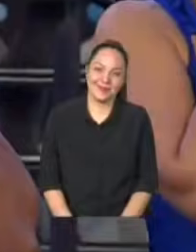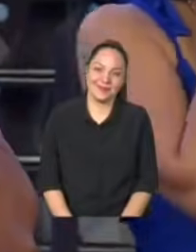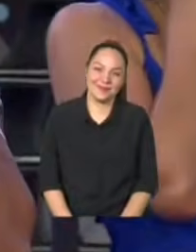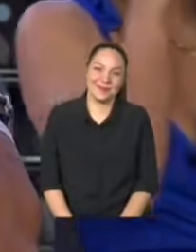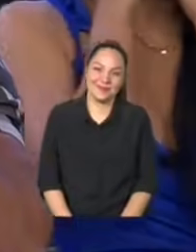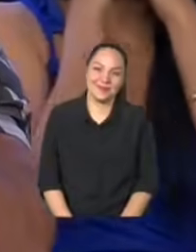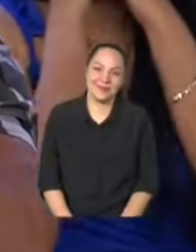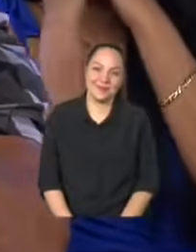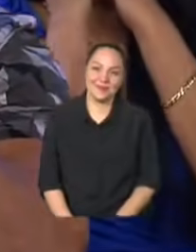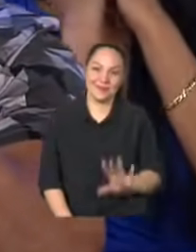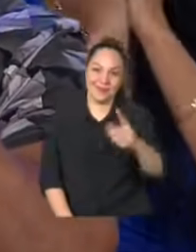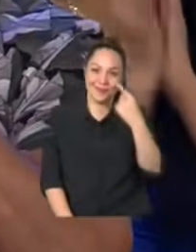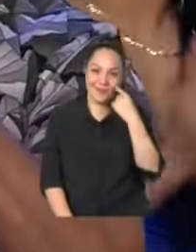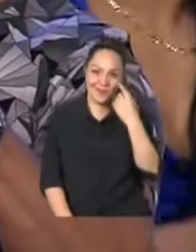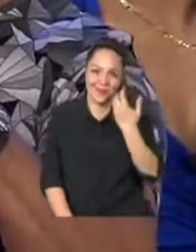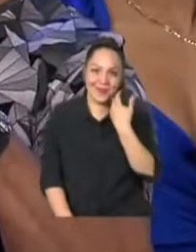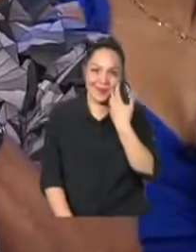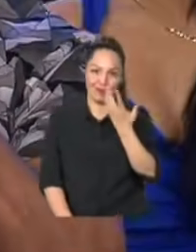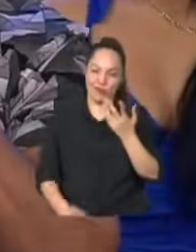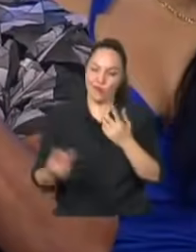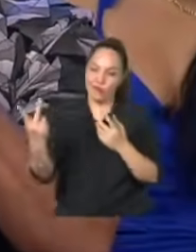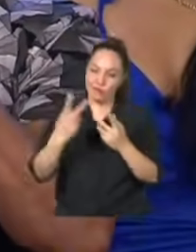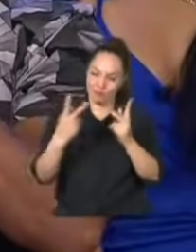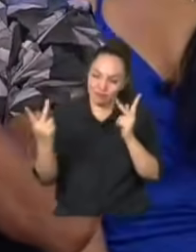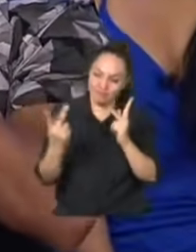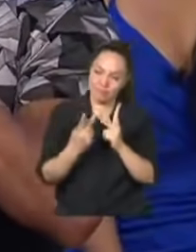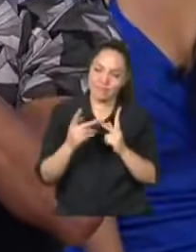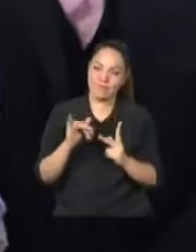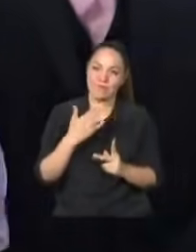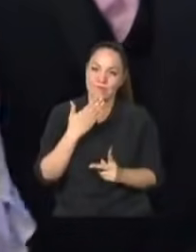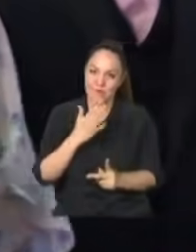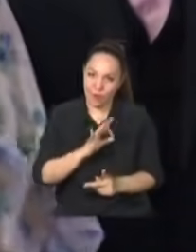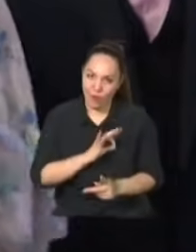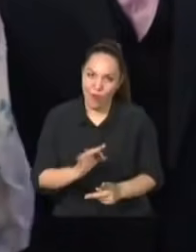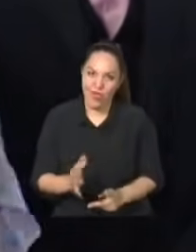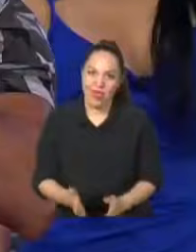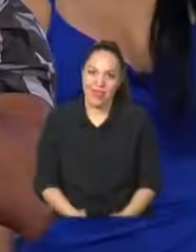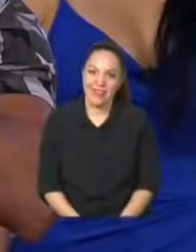¿Está bien? Podemos compartirlo. Yo. ¿Lo compartimos? Sí, lo compartimos.